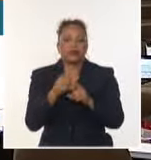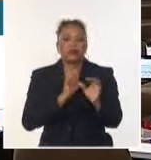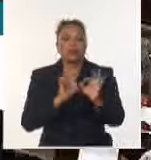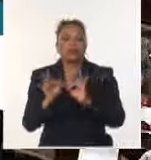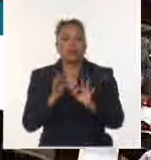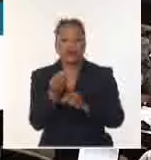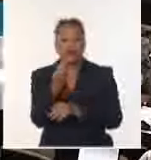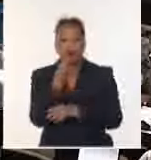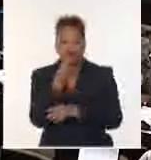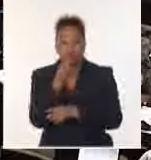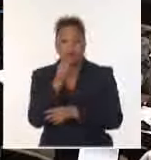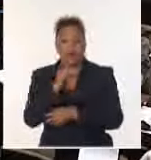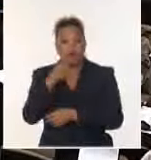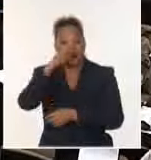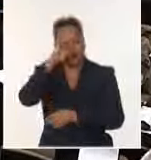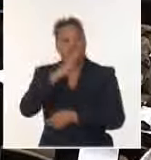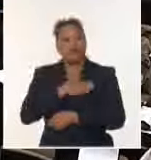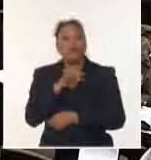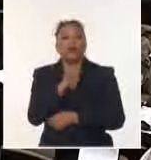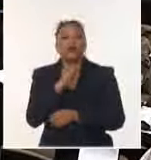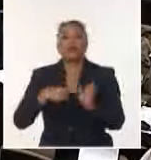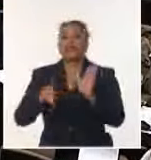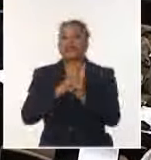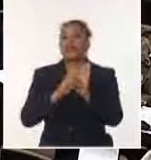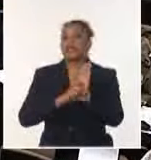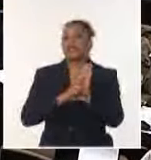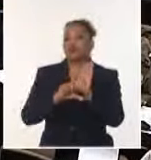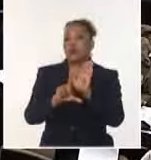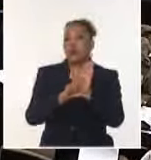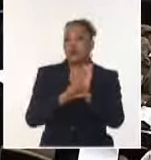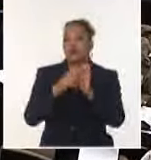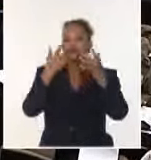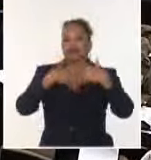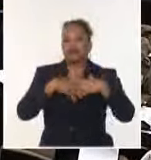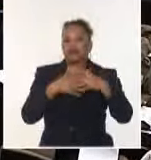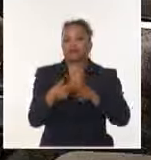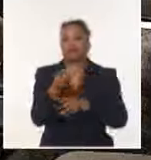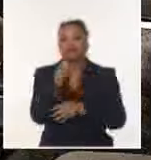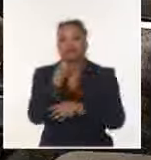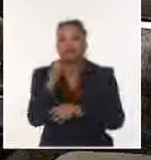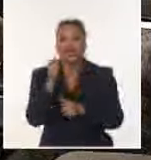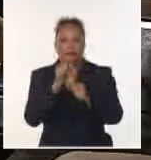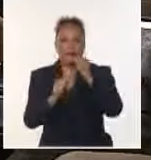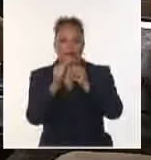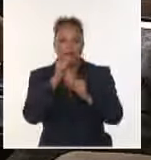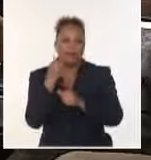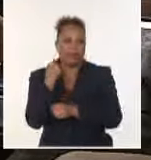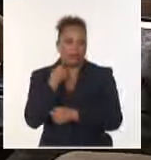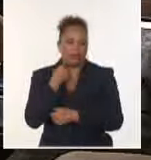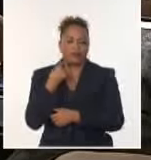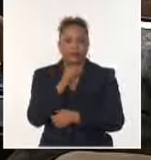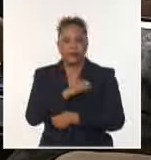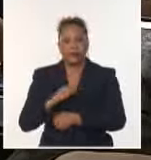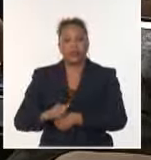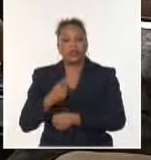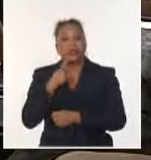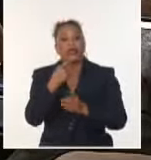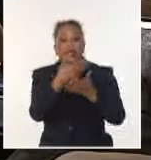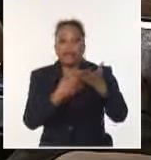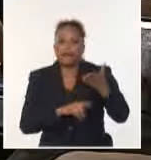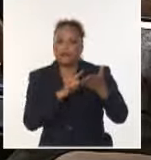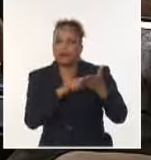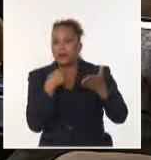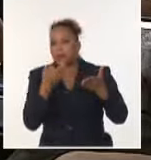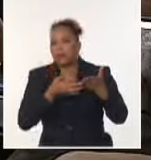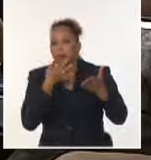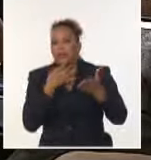y Nutricional, así como el Decreto Ley de la Producción Industrial de Alimentos y Bebidas. En el informe se destaca la falta de